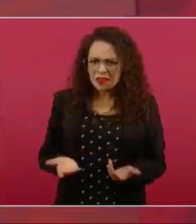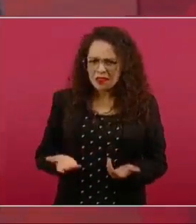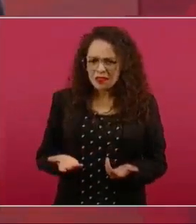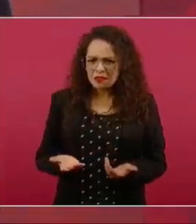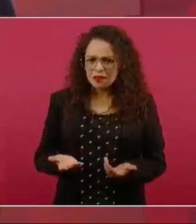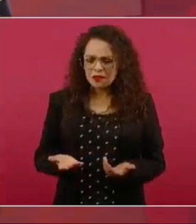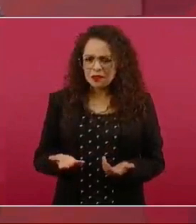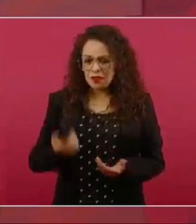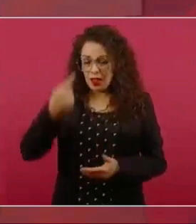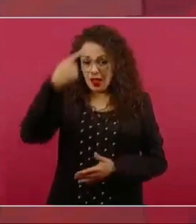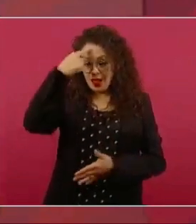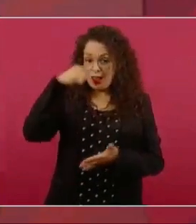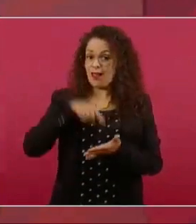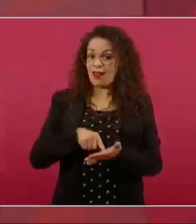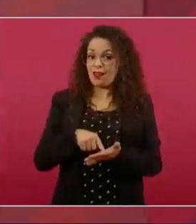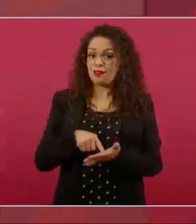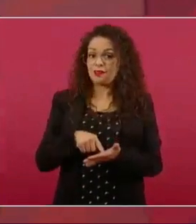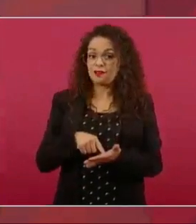de